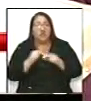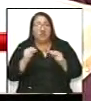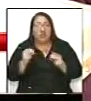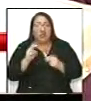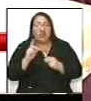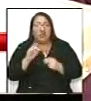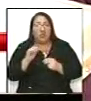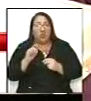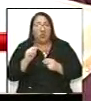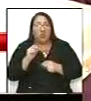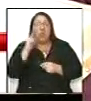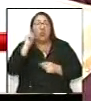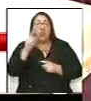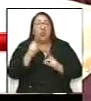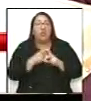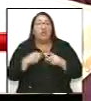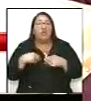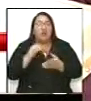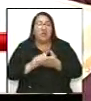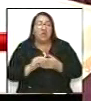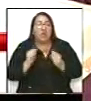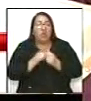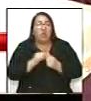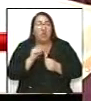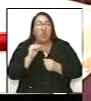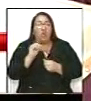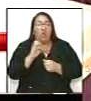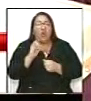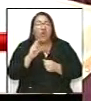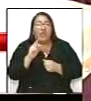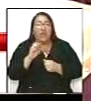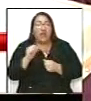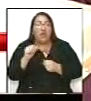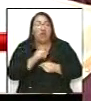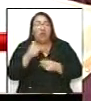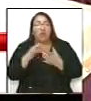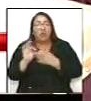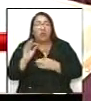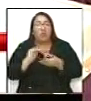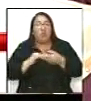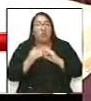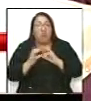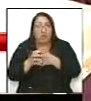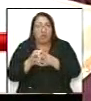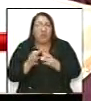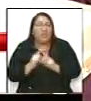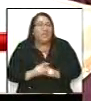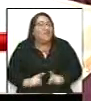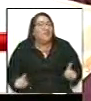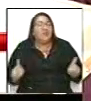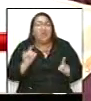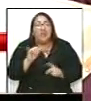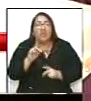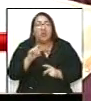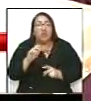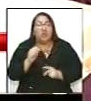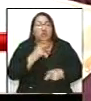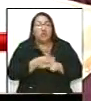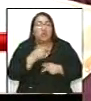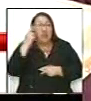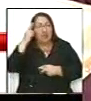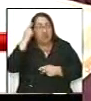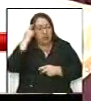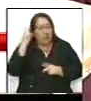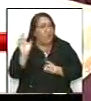indulto, uno que se podría denominar común ordinario y otro calificado comunitario. Ese indulto llamado razonado